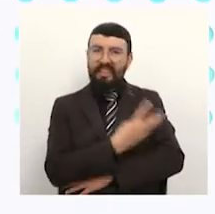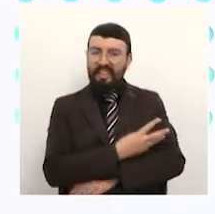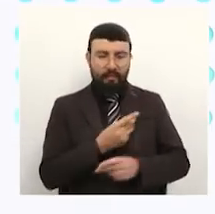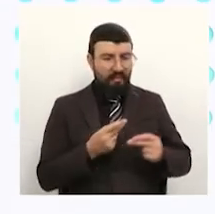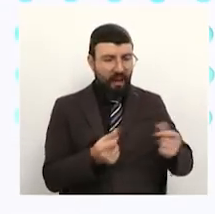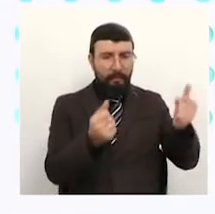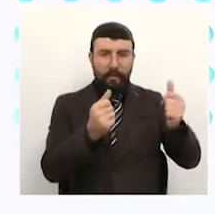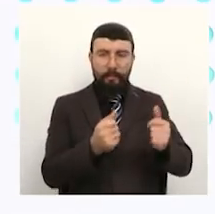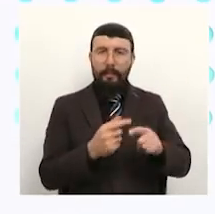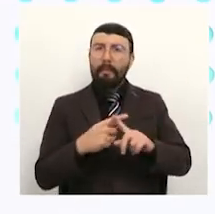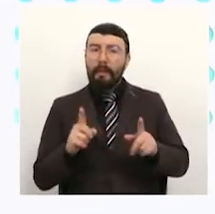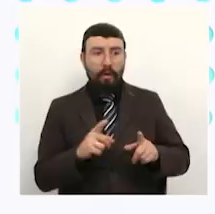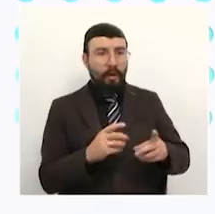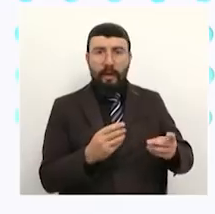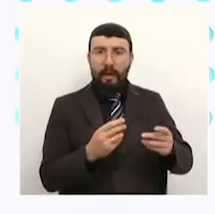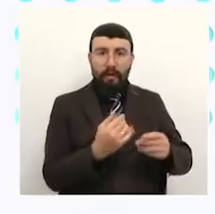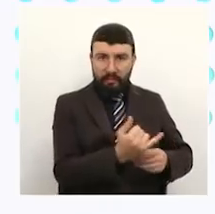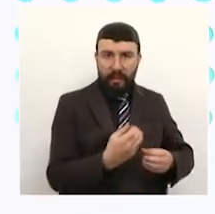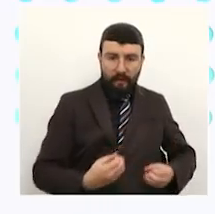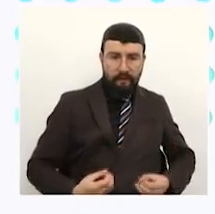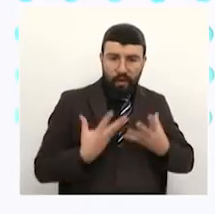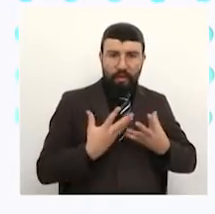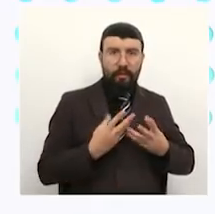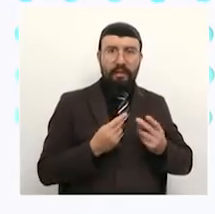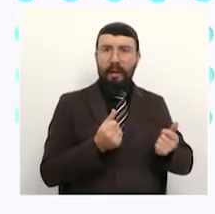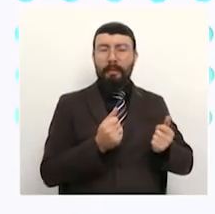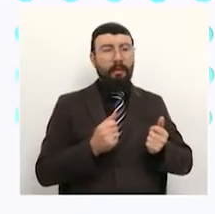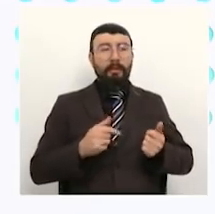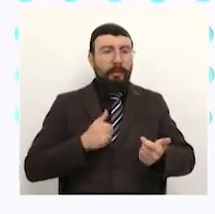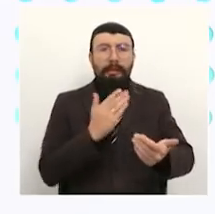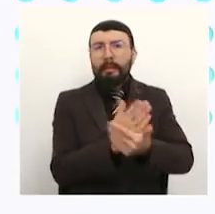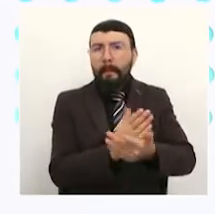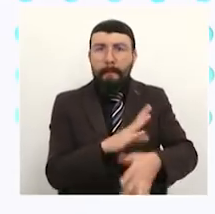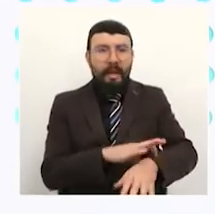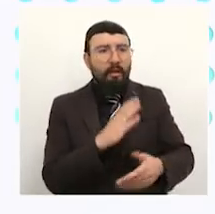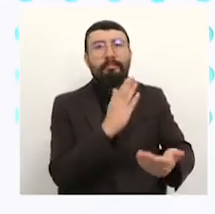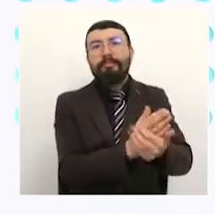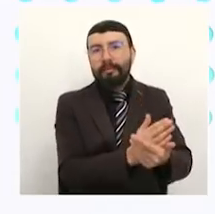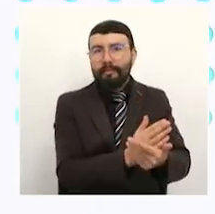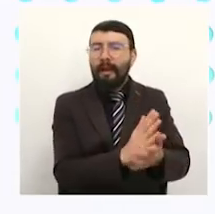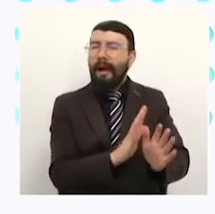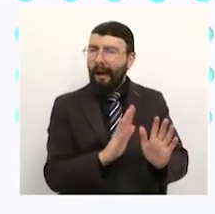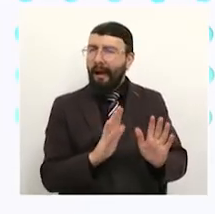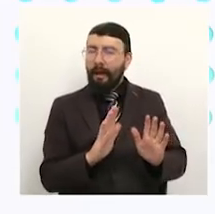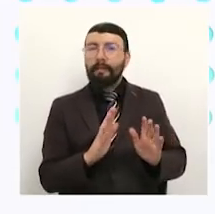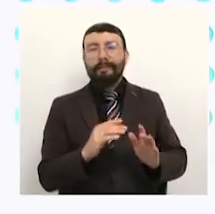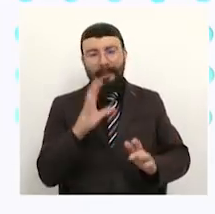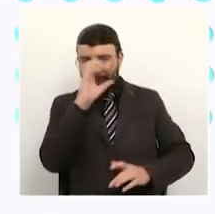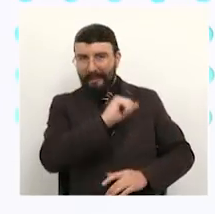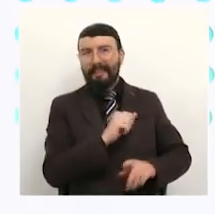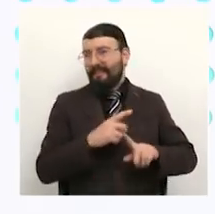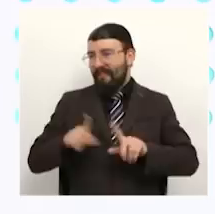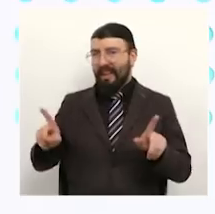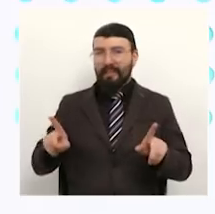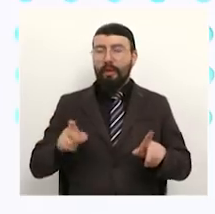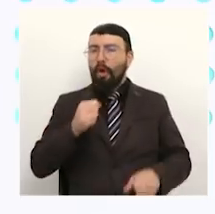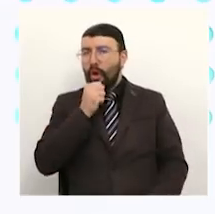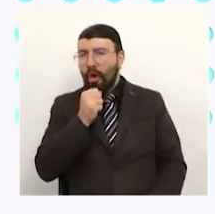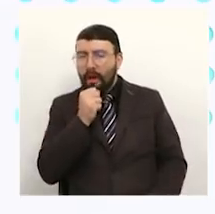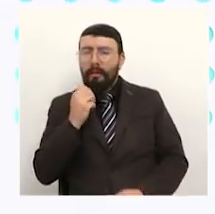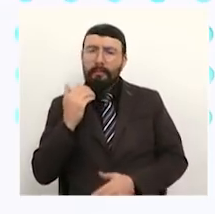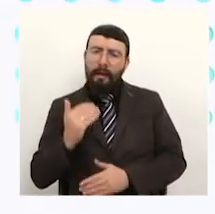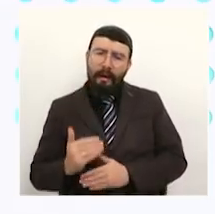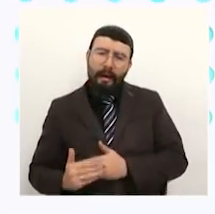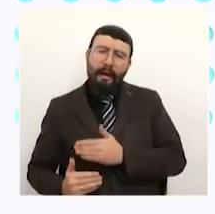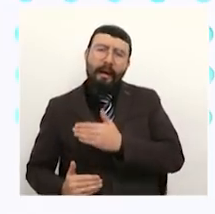digamos tiene una evolución tan rápida que la consulta suele ser temprana cuál es nuestra gran preocupación con respecto a los pacientes que nos están viendo en casa que